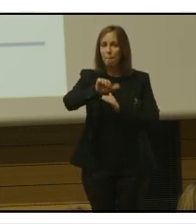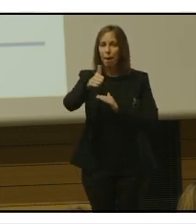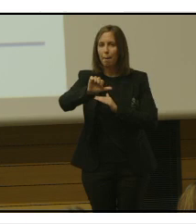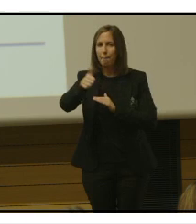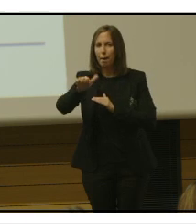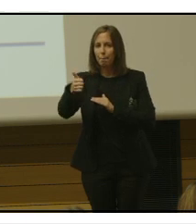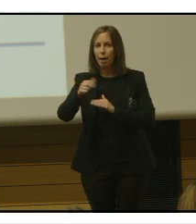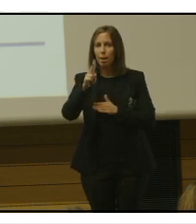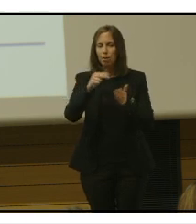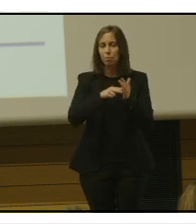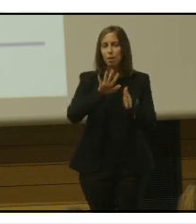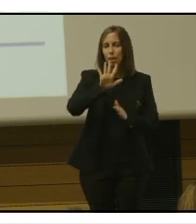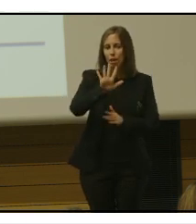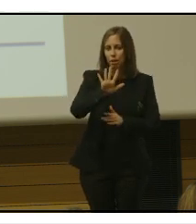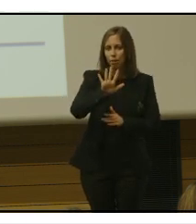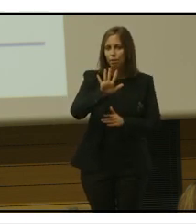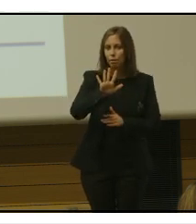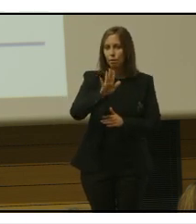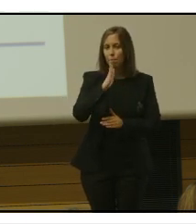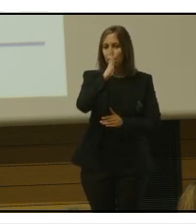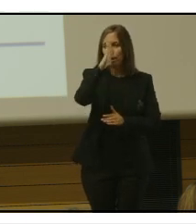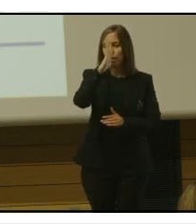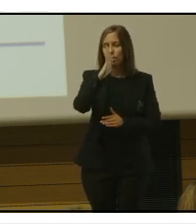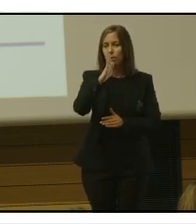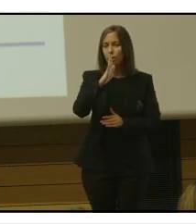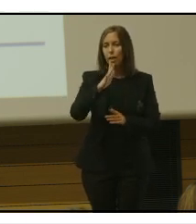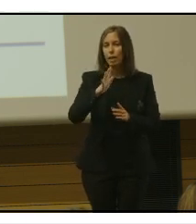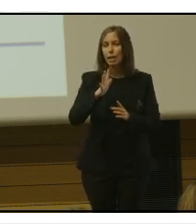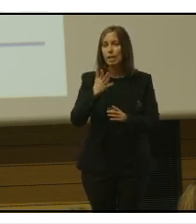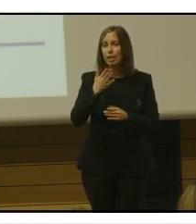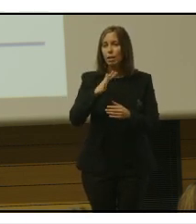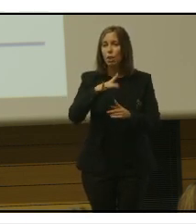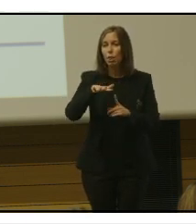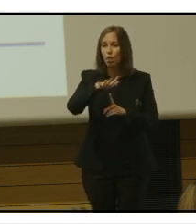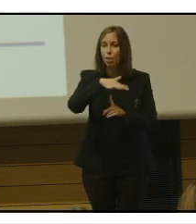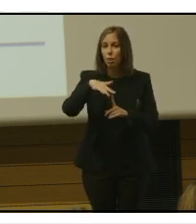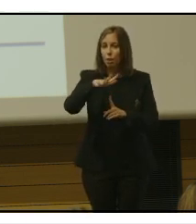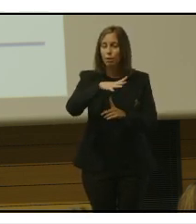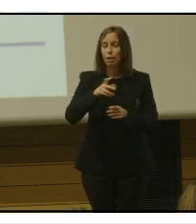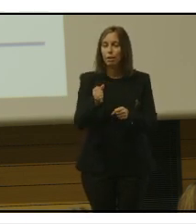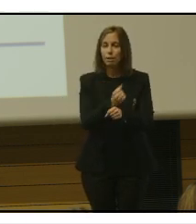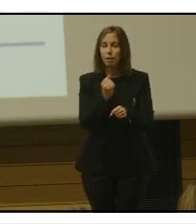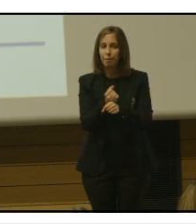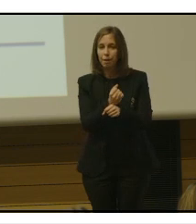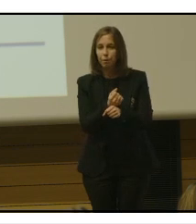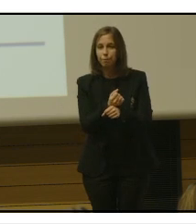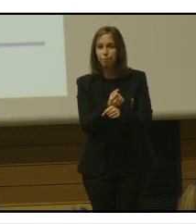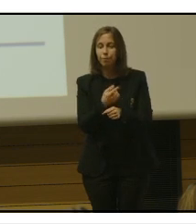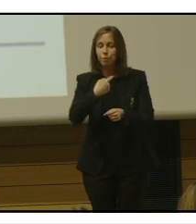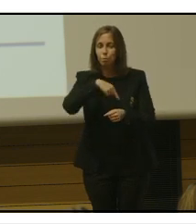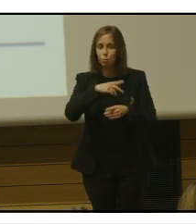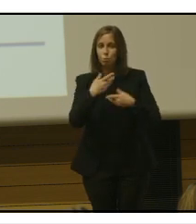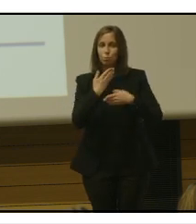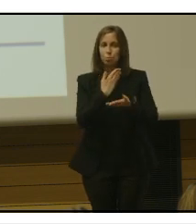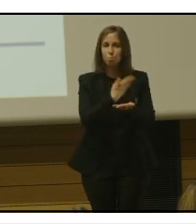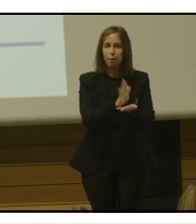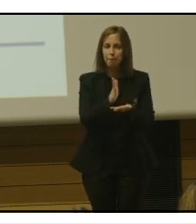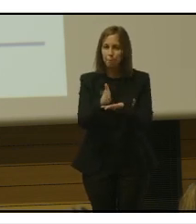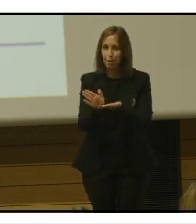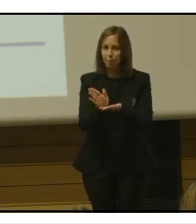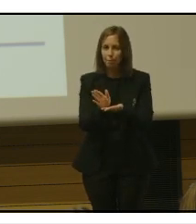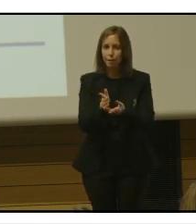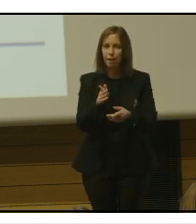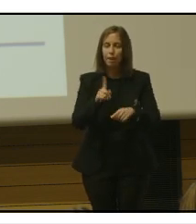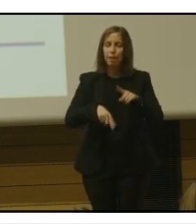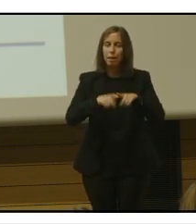leyes de 2005 impactó sobre todo en la exposición en los lugares de trabajo, porque nosotros sí que lo tenemos diferenciado en función de los lugares